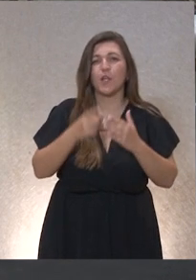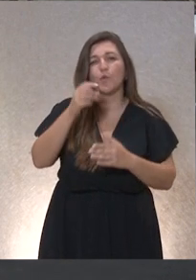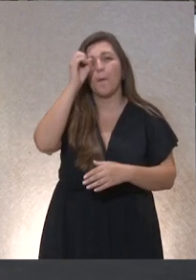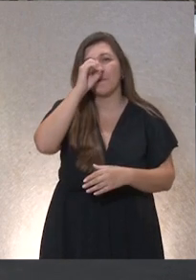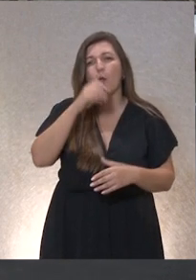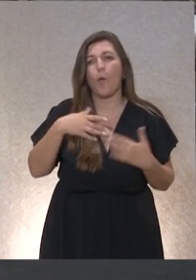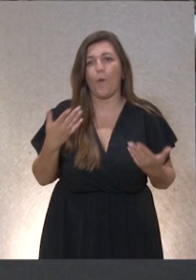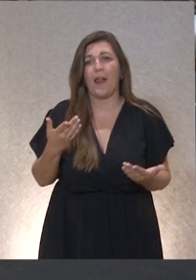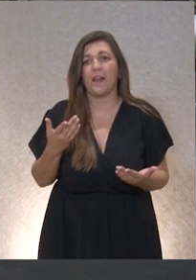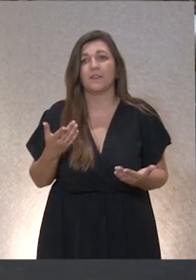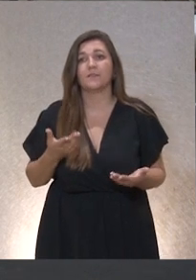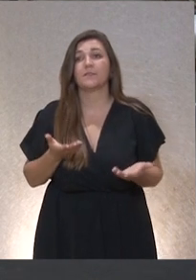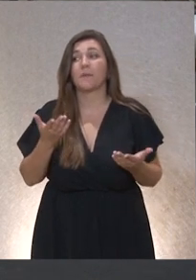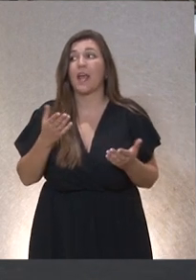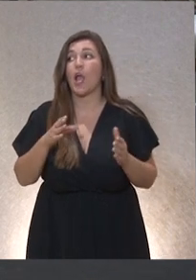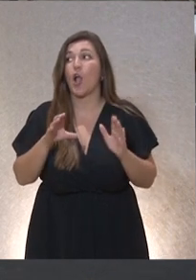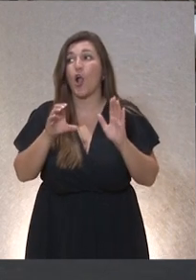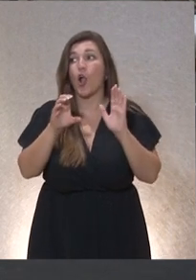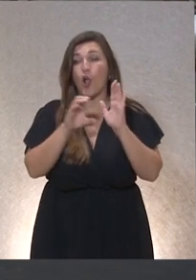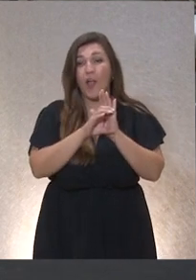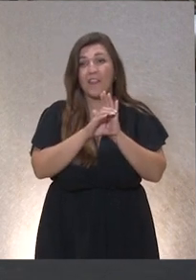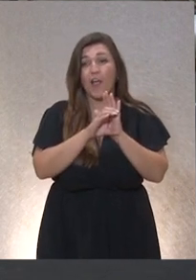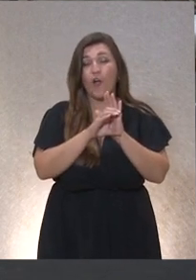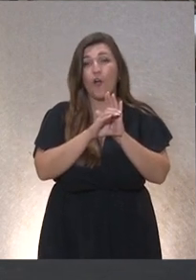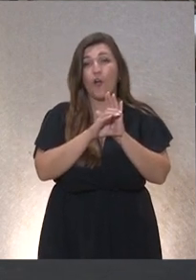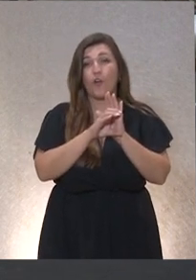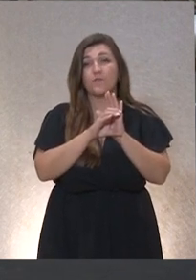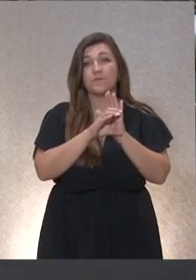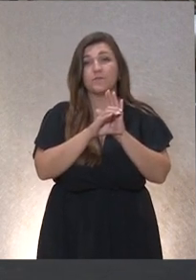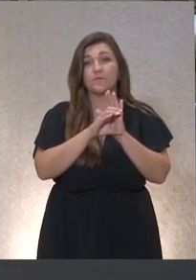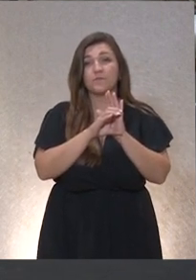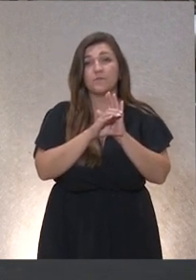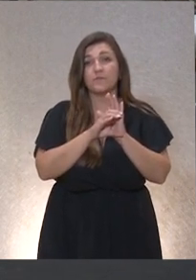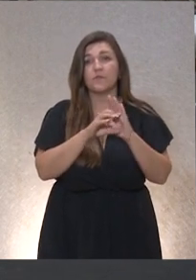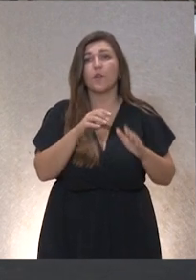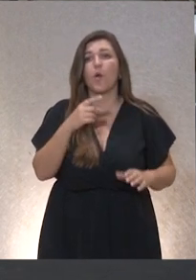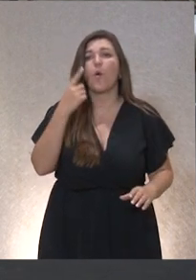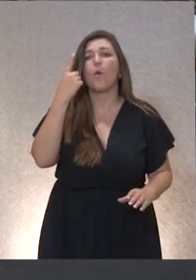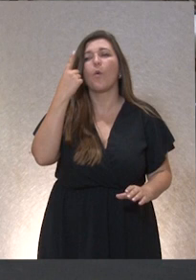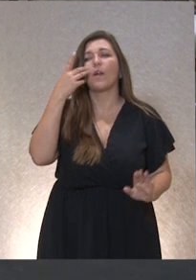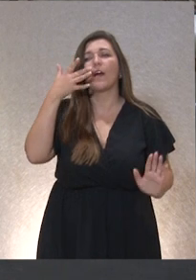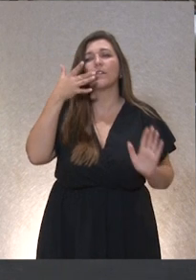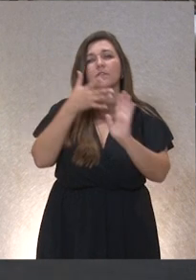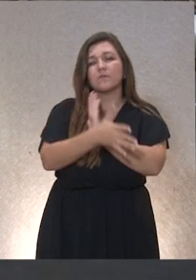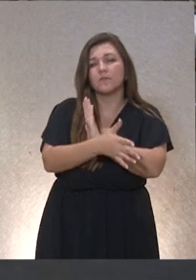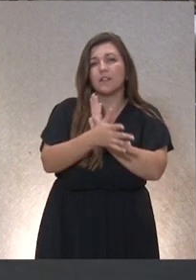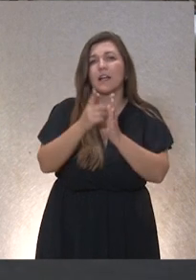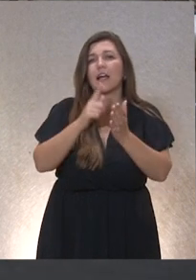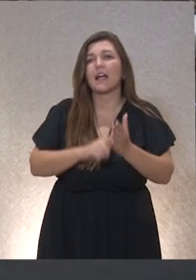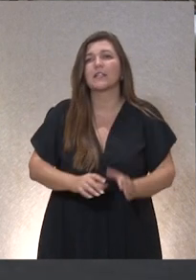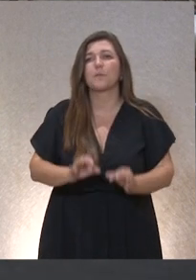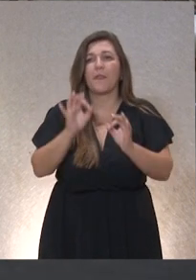el código tenemos una una definición de especial